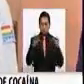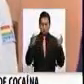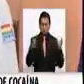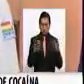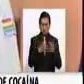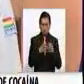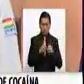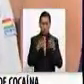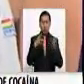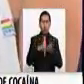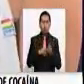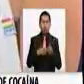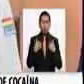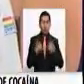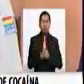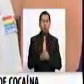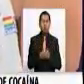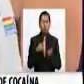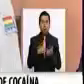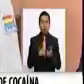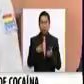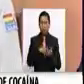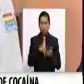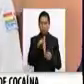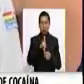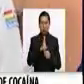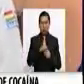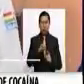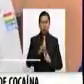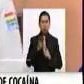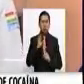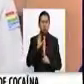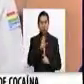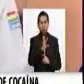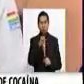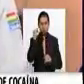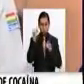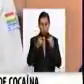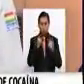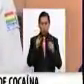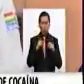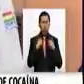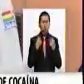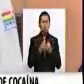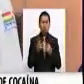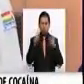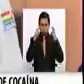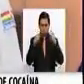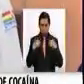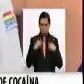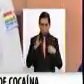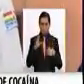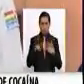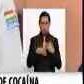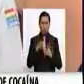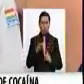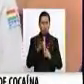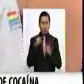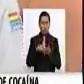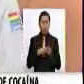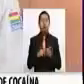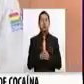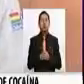cerradura entonces este esto fue un trabajo muy especial del grupo de investigación de operaciones especiales